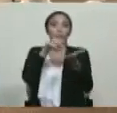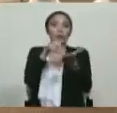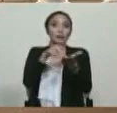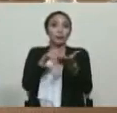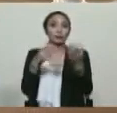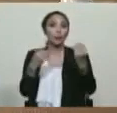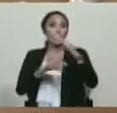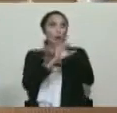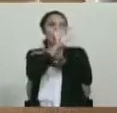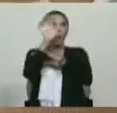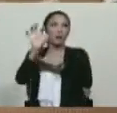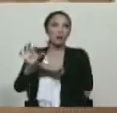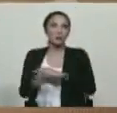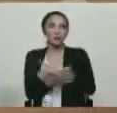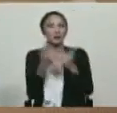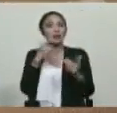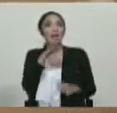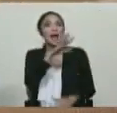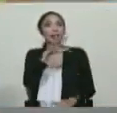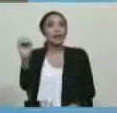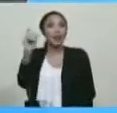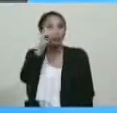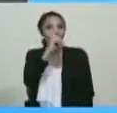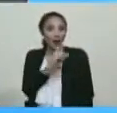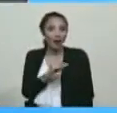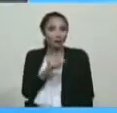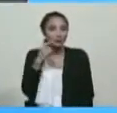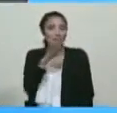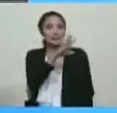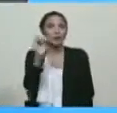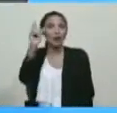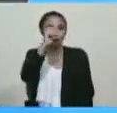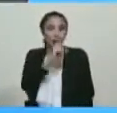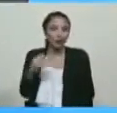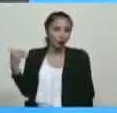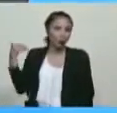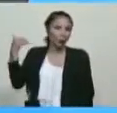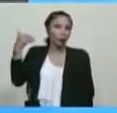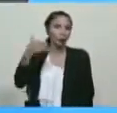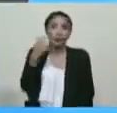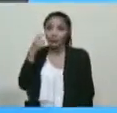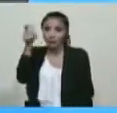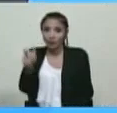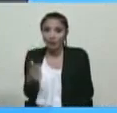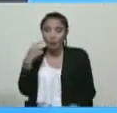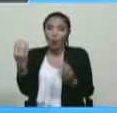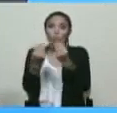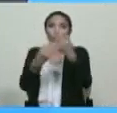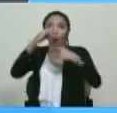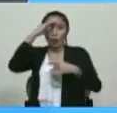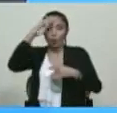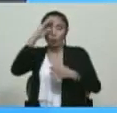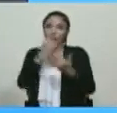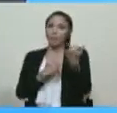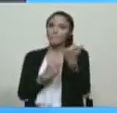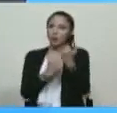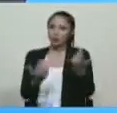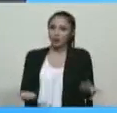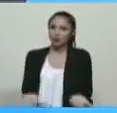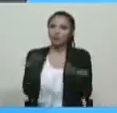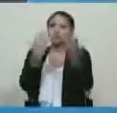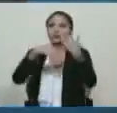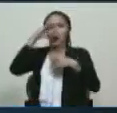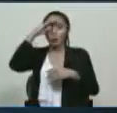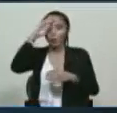de países, se avecinan los 500 años de La Habana, y aquí está nuestra hermana Cuba representada y